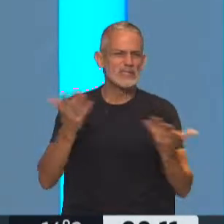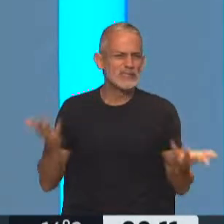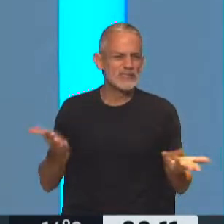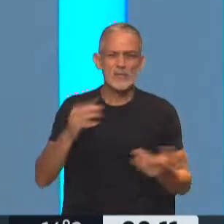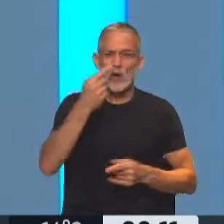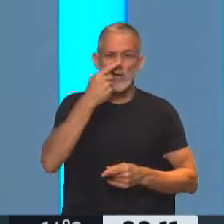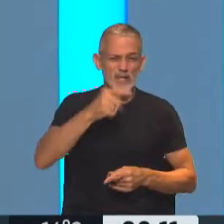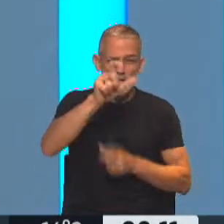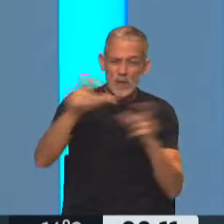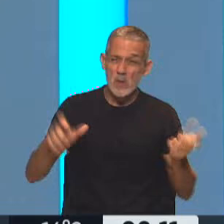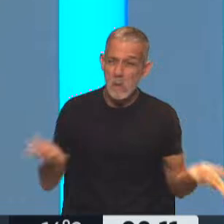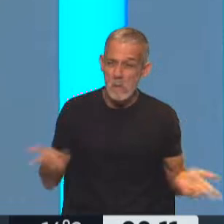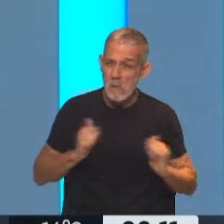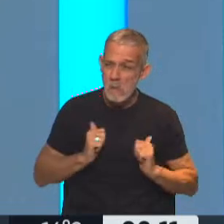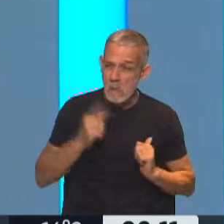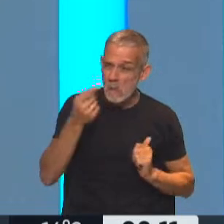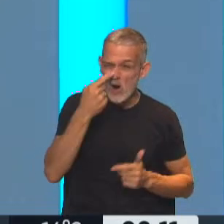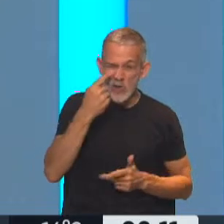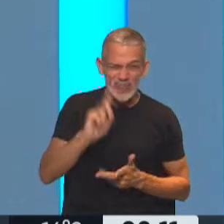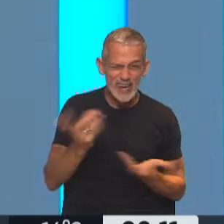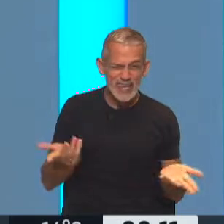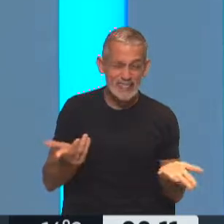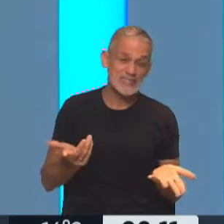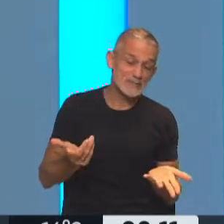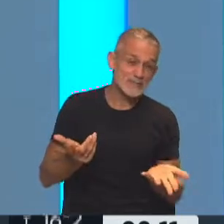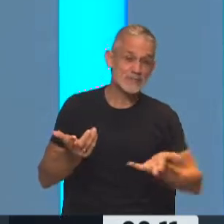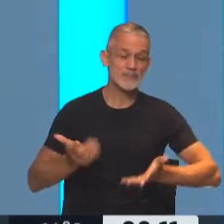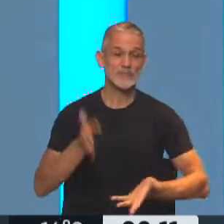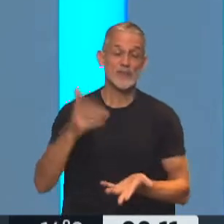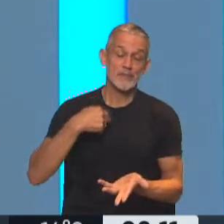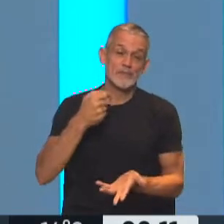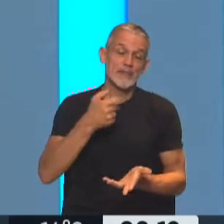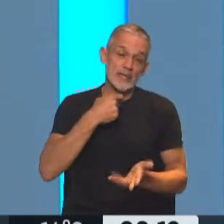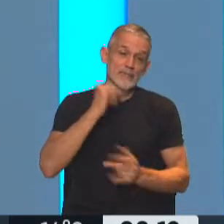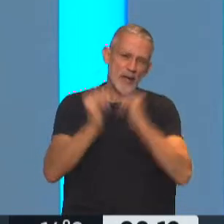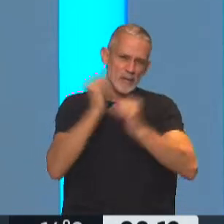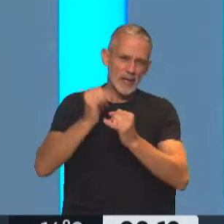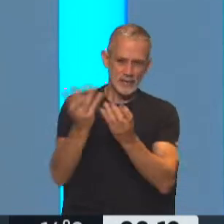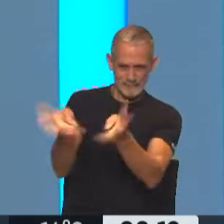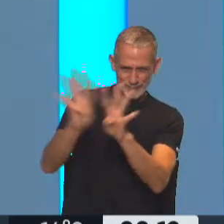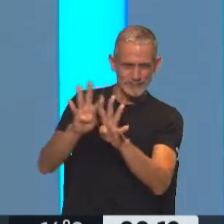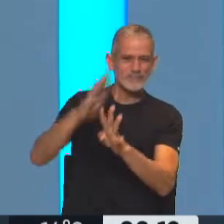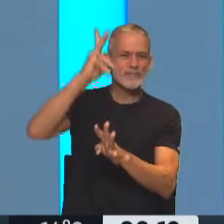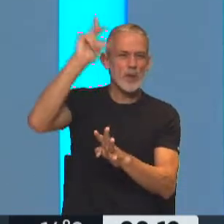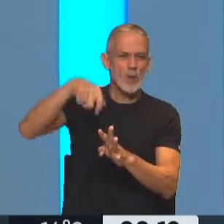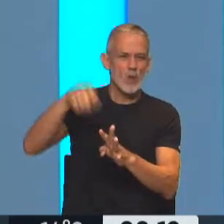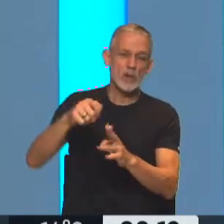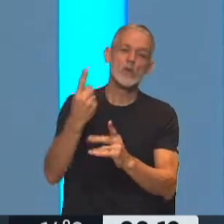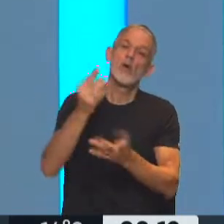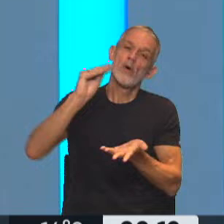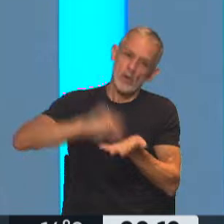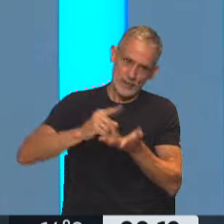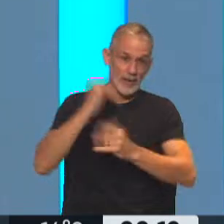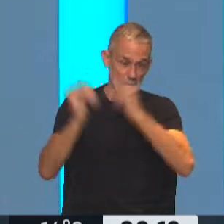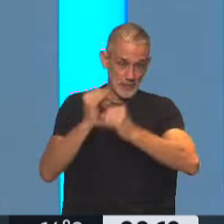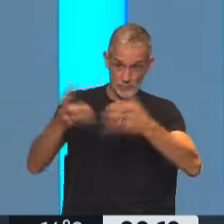interés común del ciudadano de a pie, ¿no? Totalmente de acuerdo. Intentamos explicar para qué sirve el Consejo de la Magistratura, lo hacemos una vez más. El